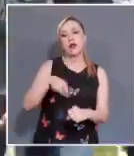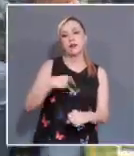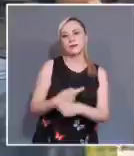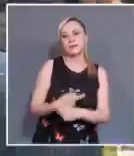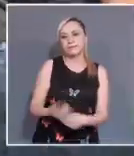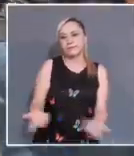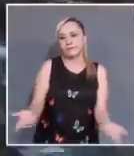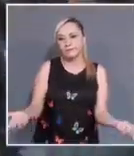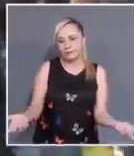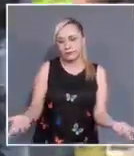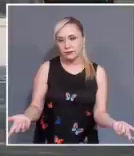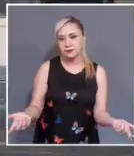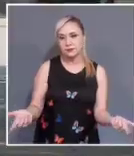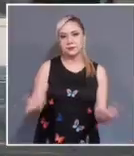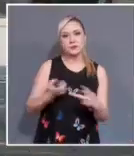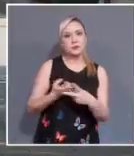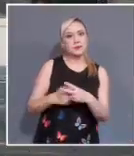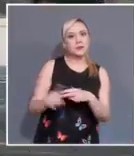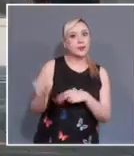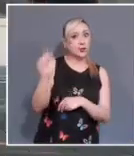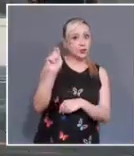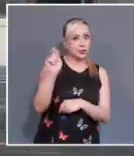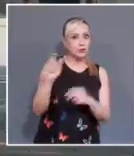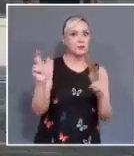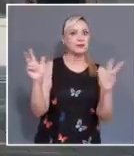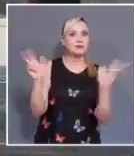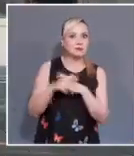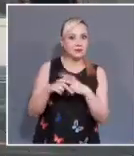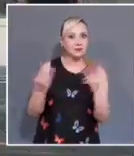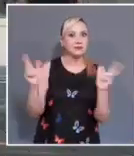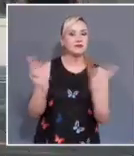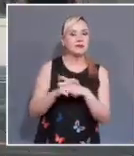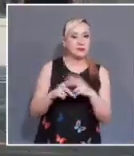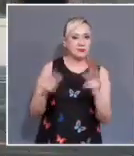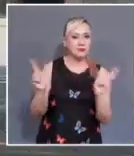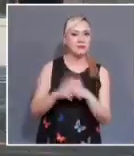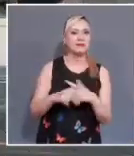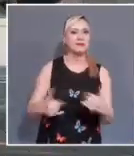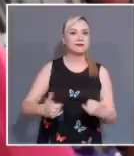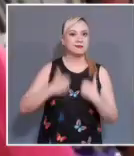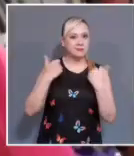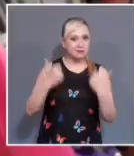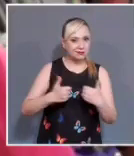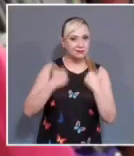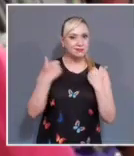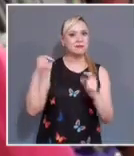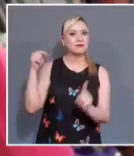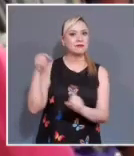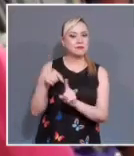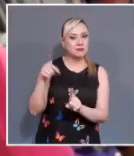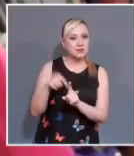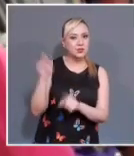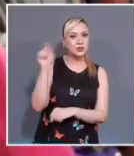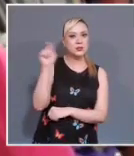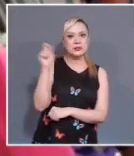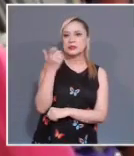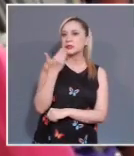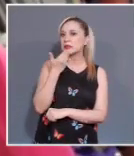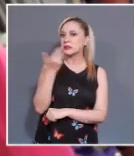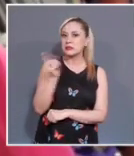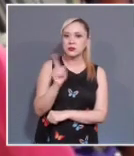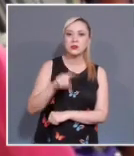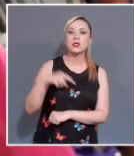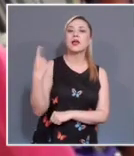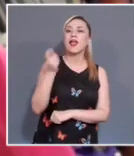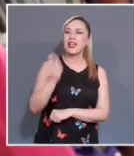con violencia en el noviazgo, especialmente en jóvenes, indicaron especialistas de la UNAM. Muchas de las relaciones